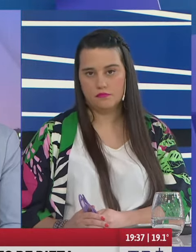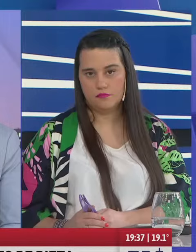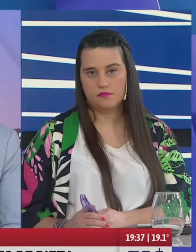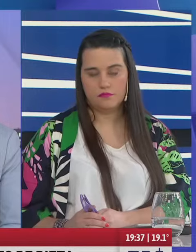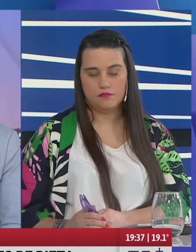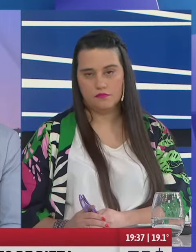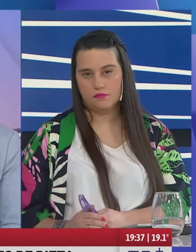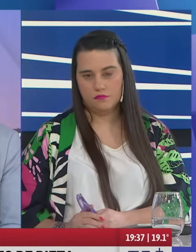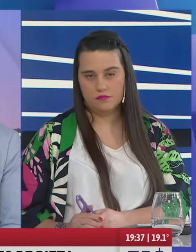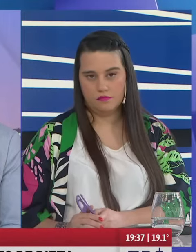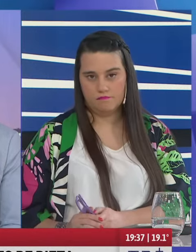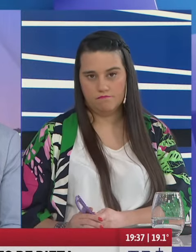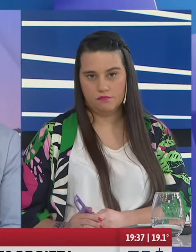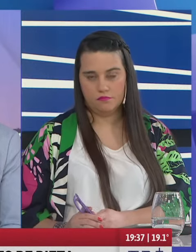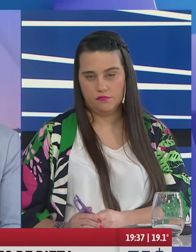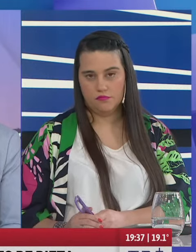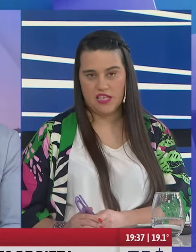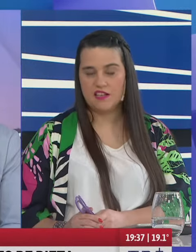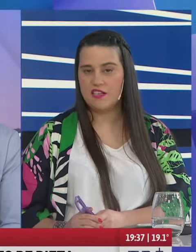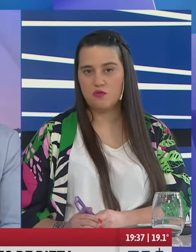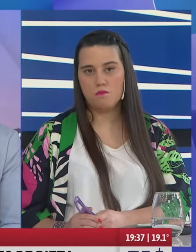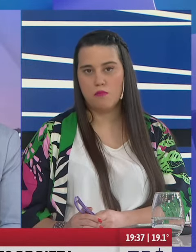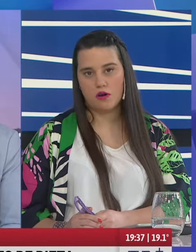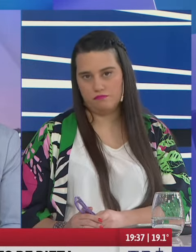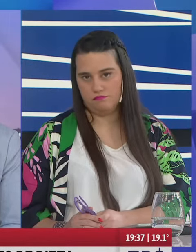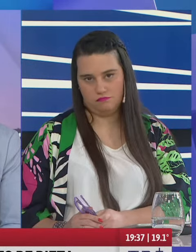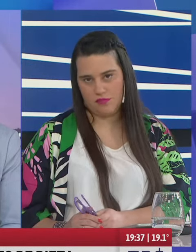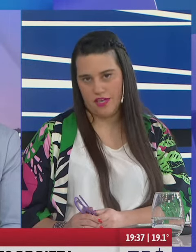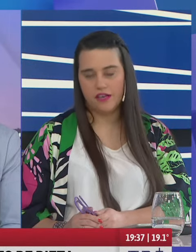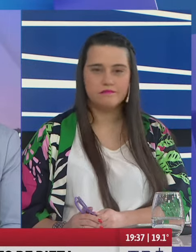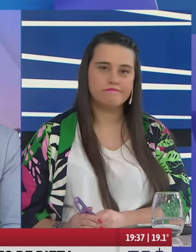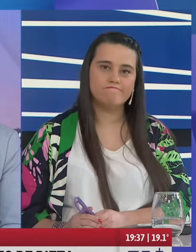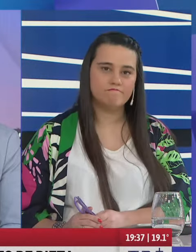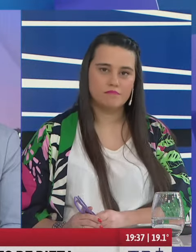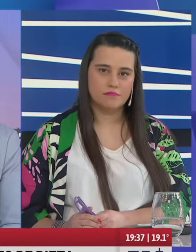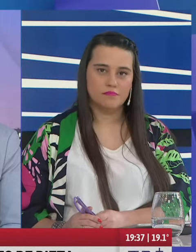pasar a autónomo metiéndole 14 horas al tacho. ¿Te sentís un ¿Me entendés? O sea,